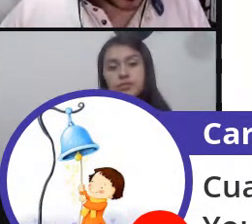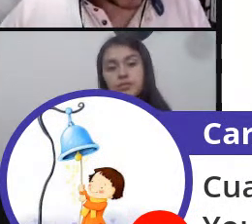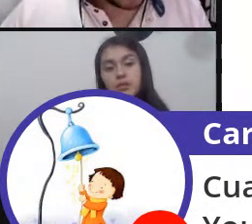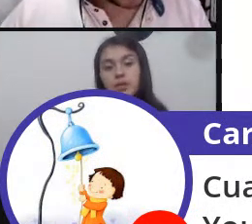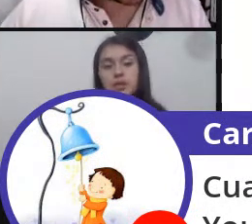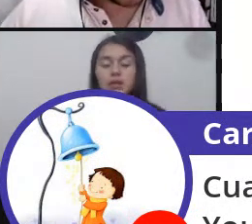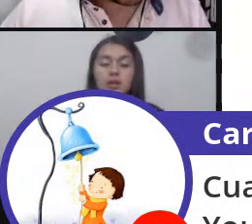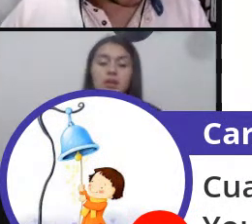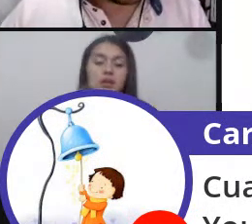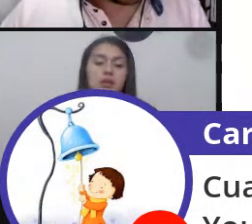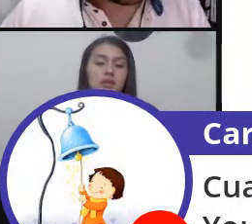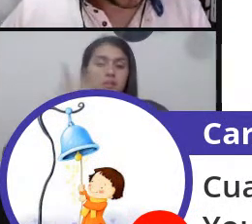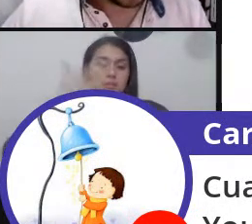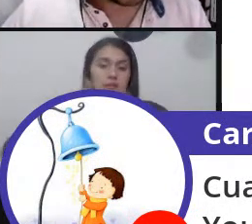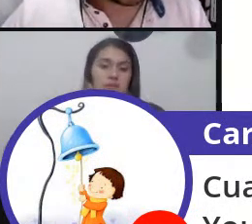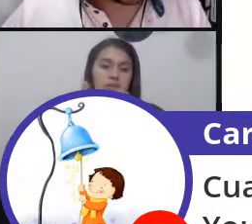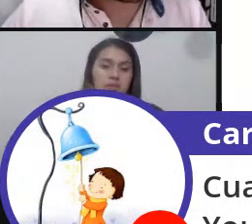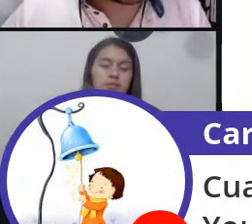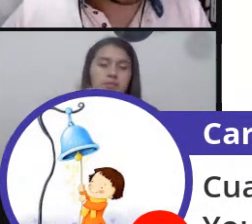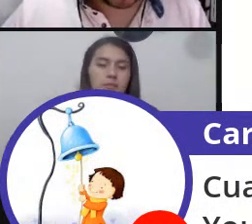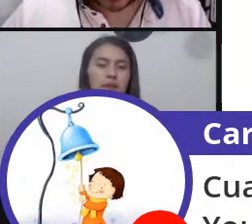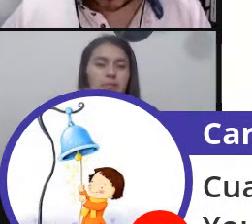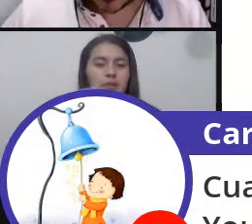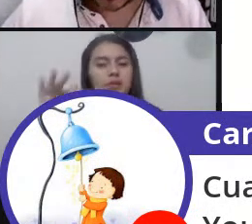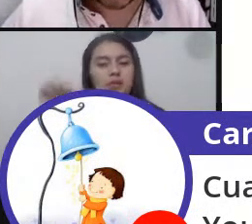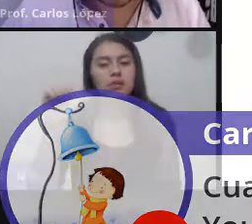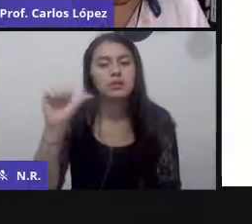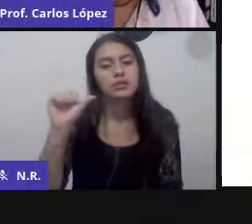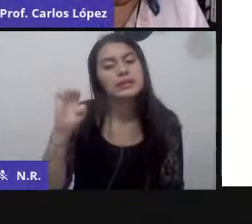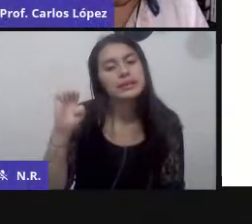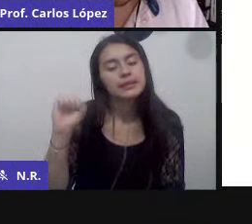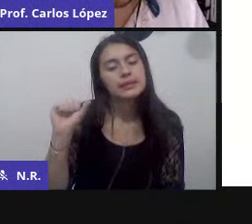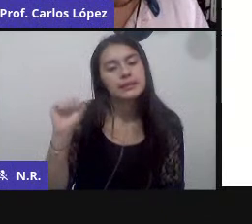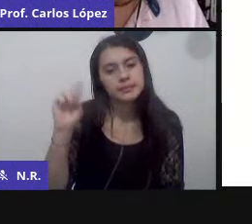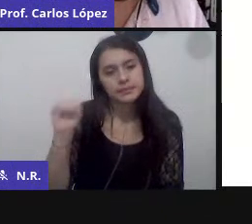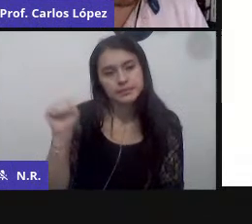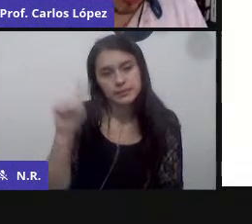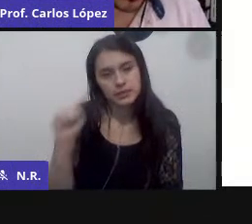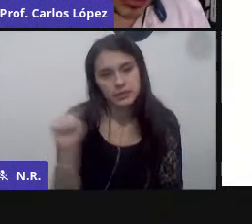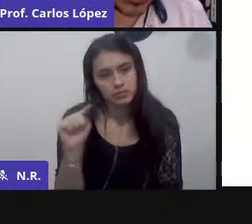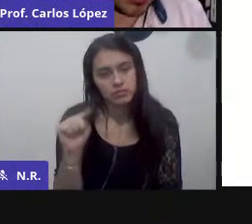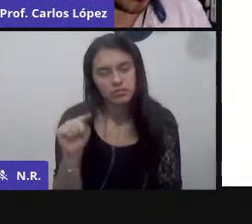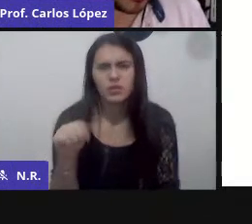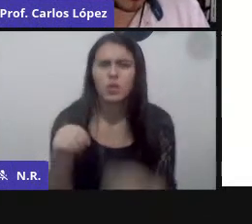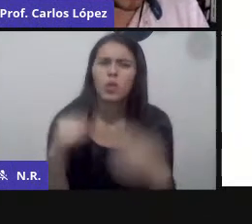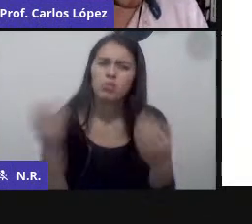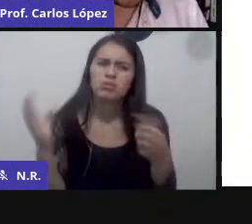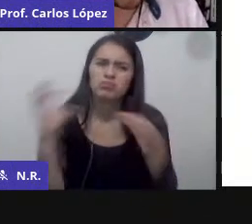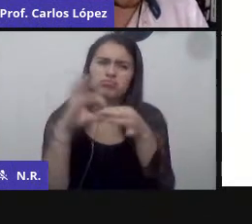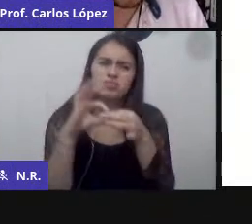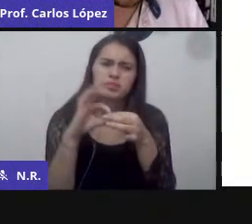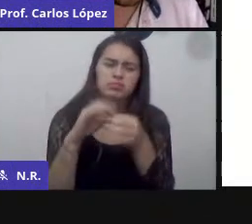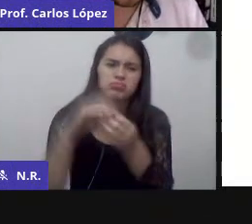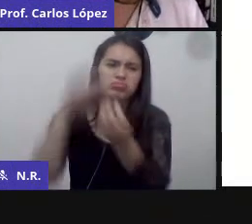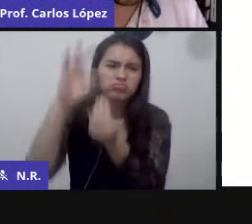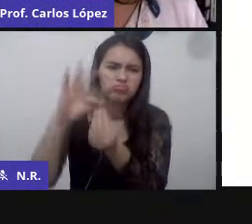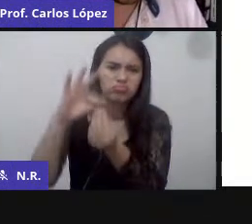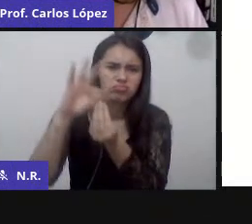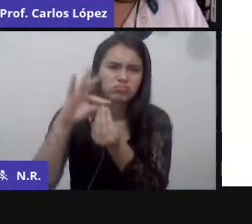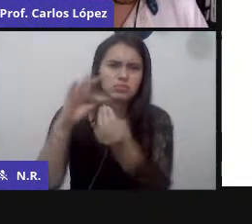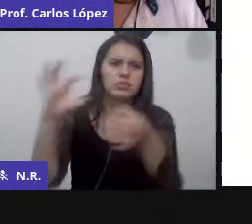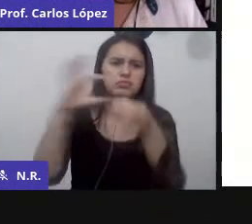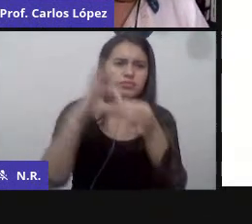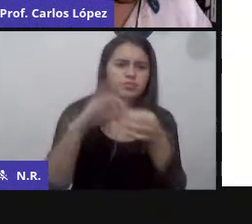Cuando hacemos un streaming en Teams, ¿cómo vincularnos a YouTube? Entonces, por OBS, uno puede hacer la